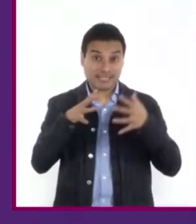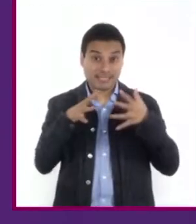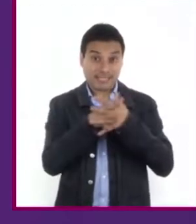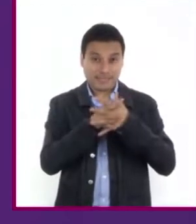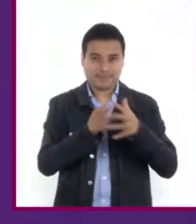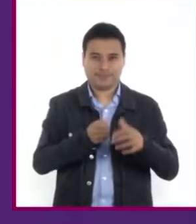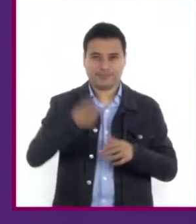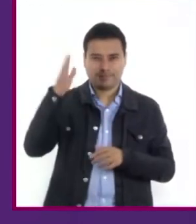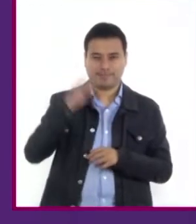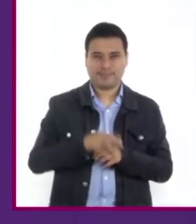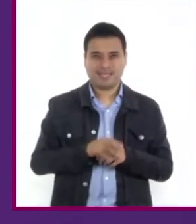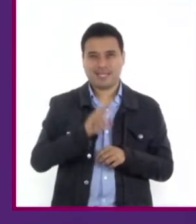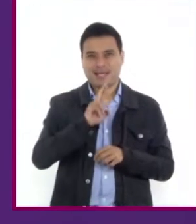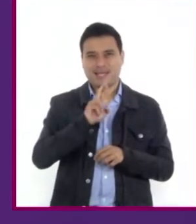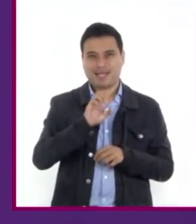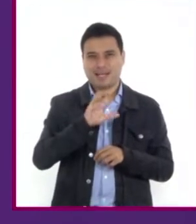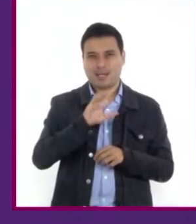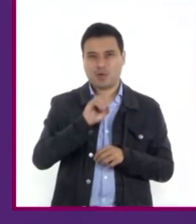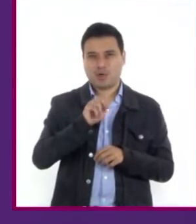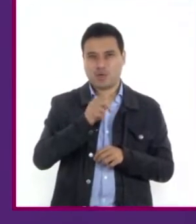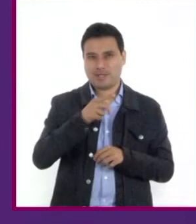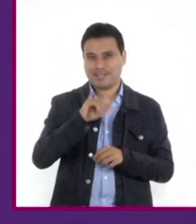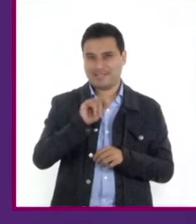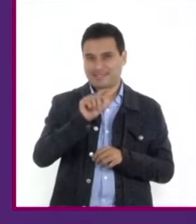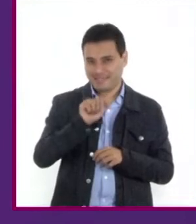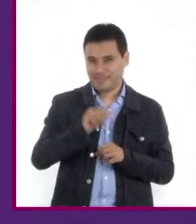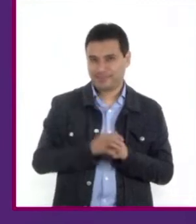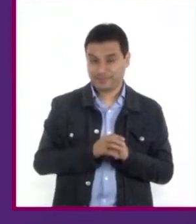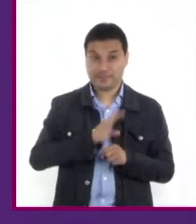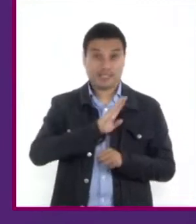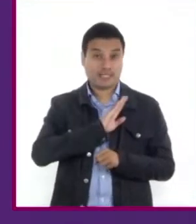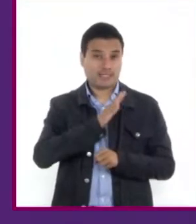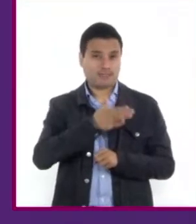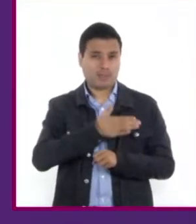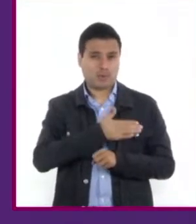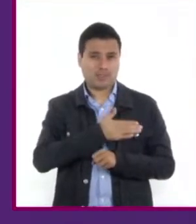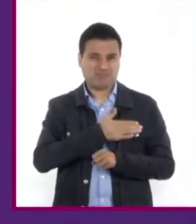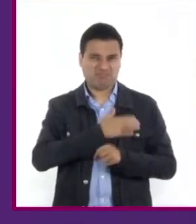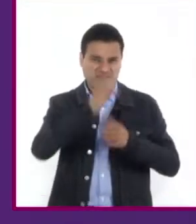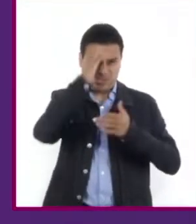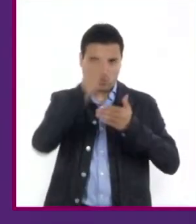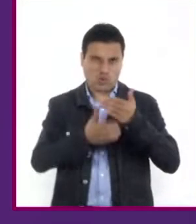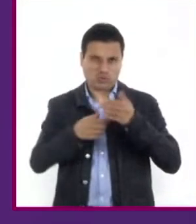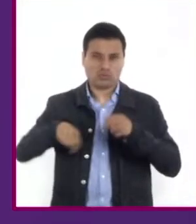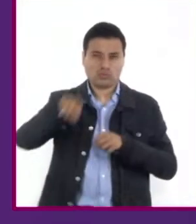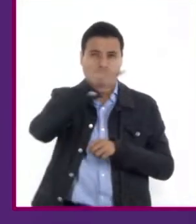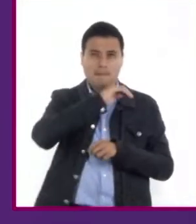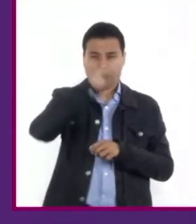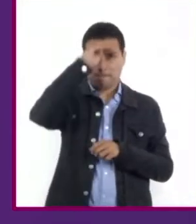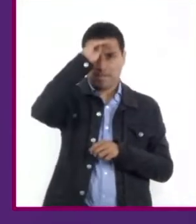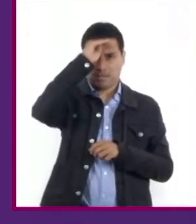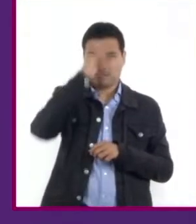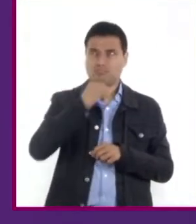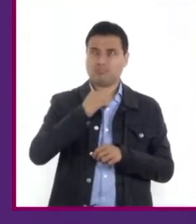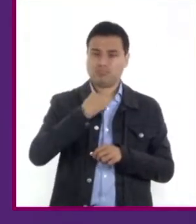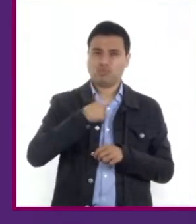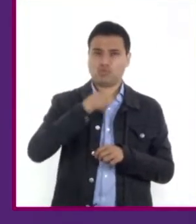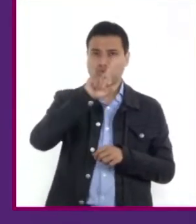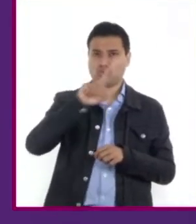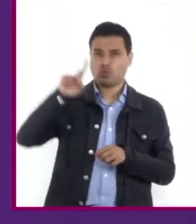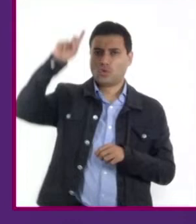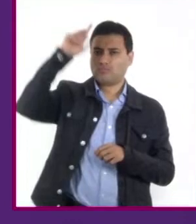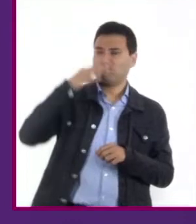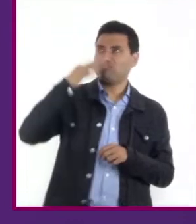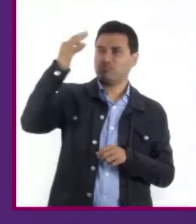llamada de la Reconquista, los españoles cristianos se consideraban los elegidos por Dios para expulsar a los